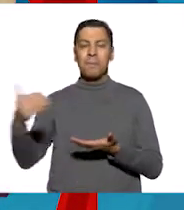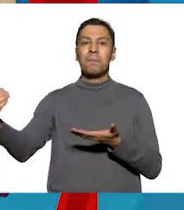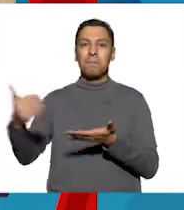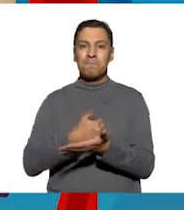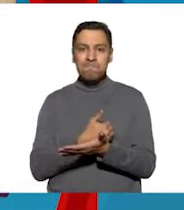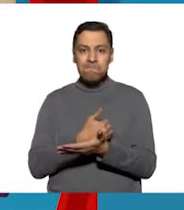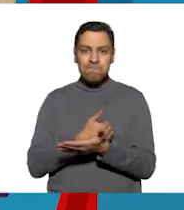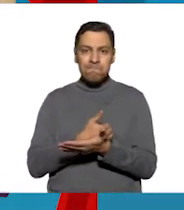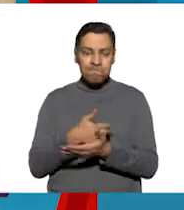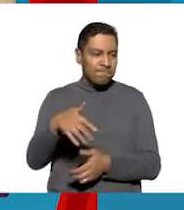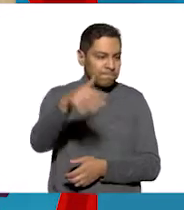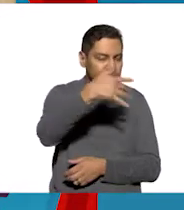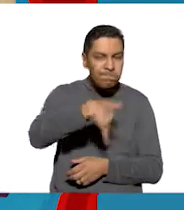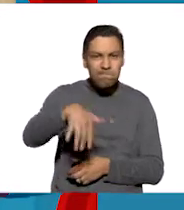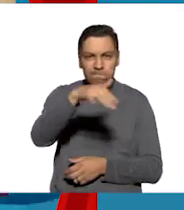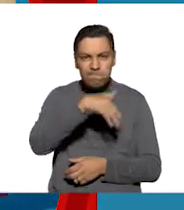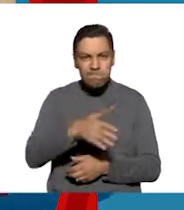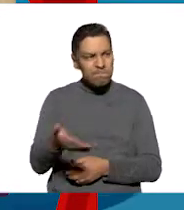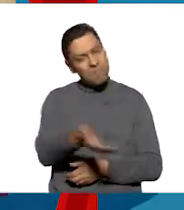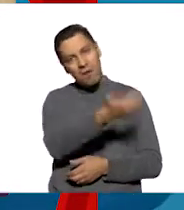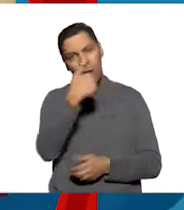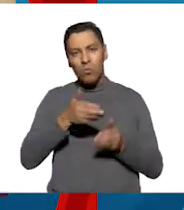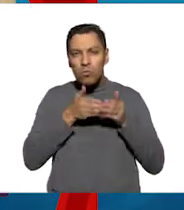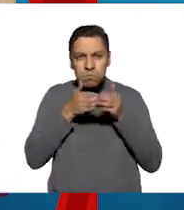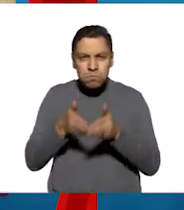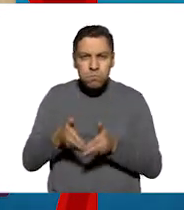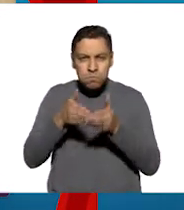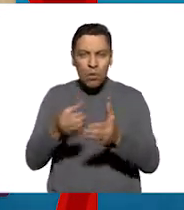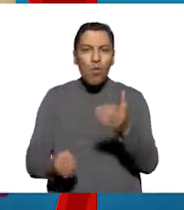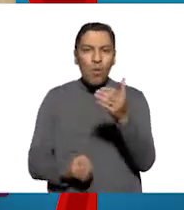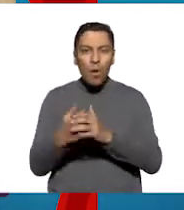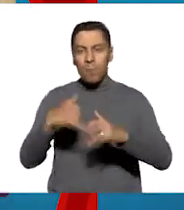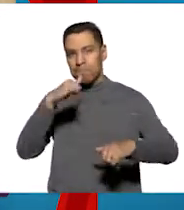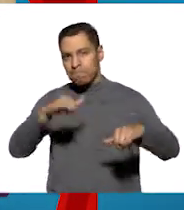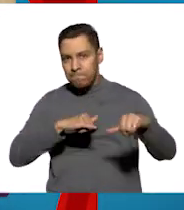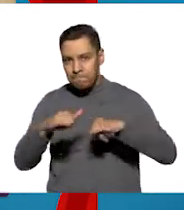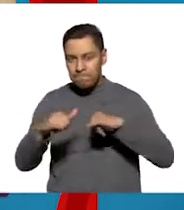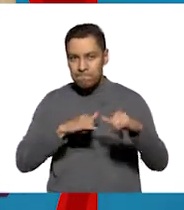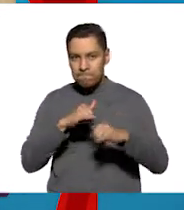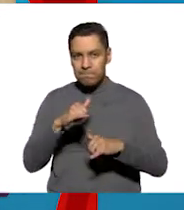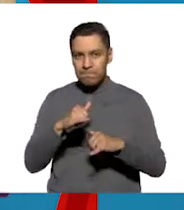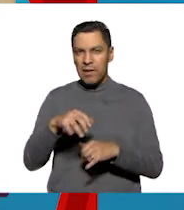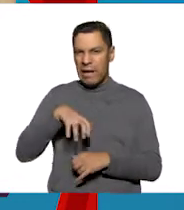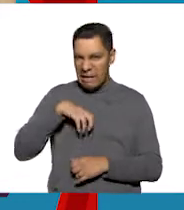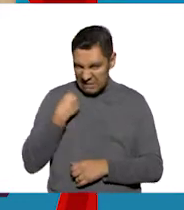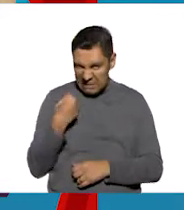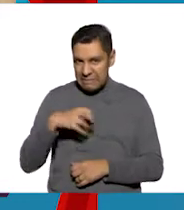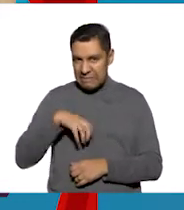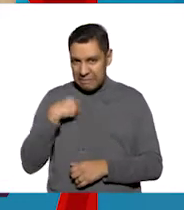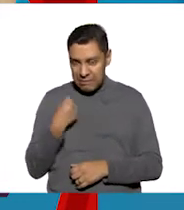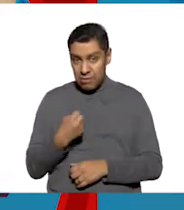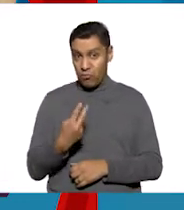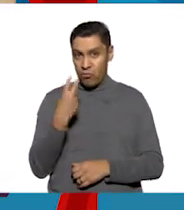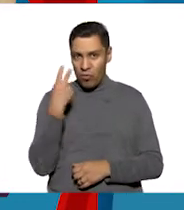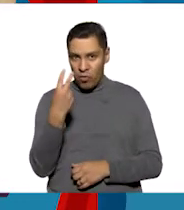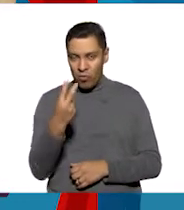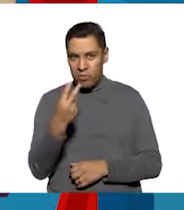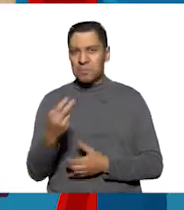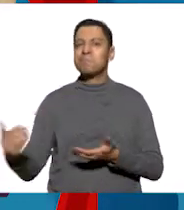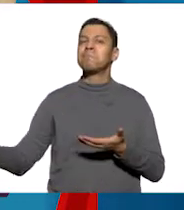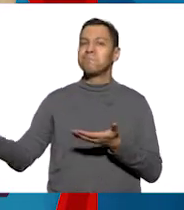organizaron expediciones con el objetivo de explorar nuevos territorios. Después de 2 intentos, finalmente arribó